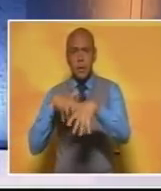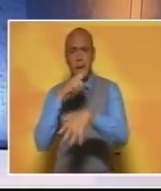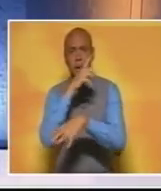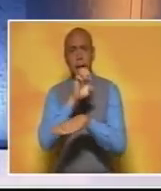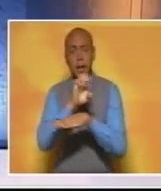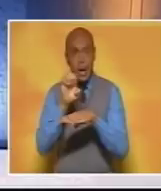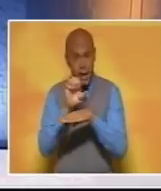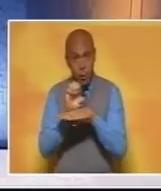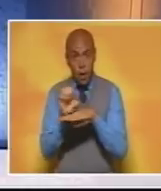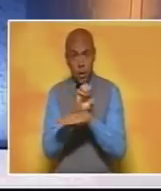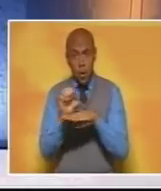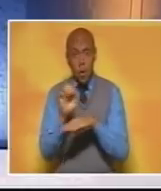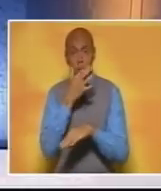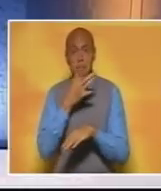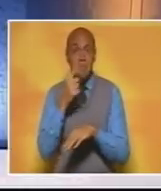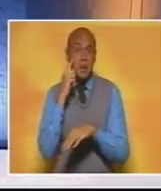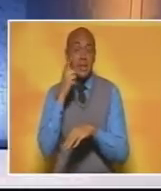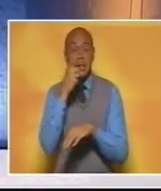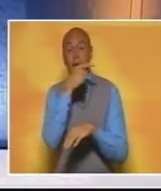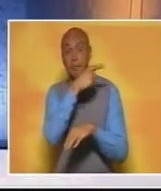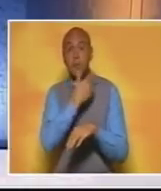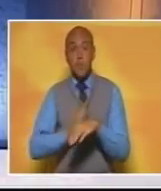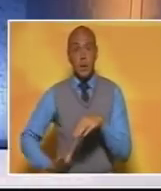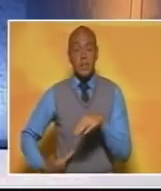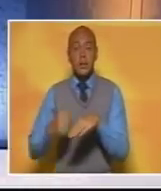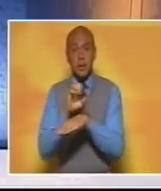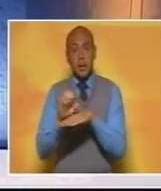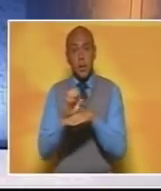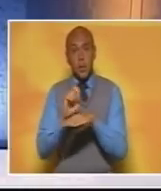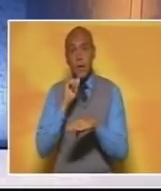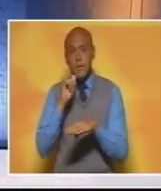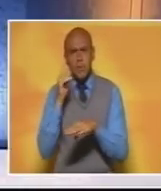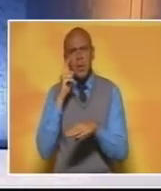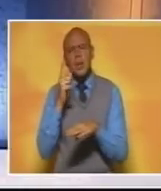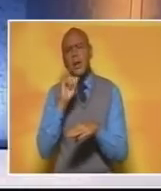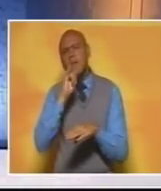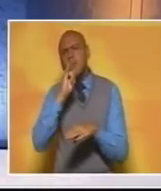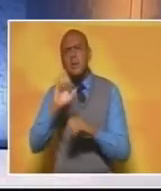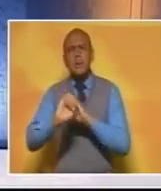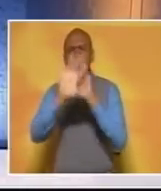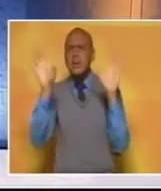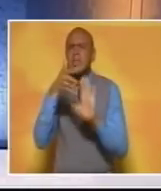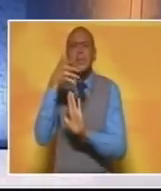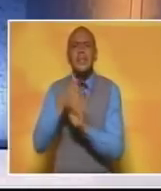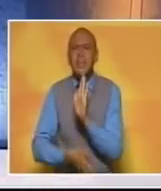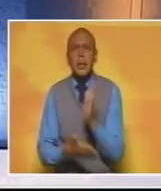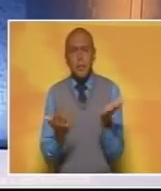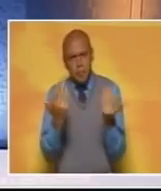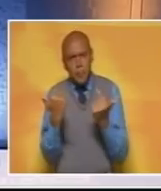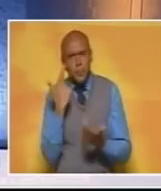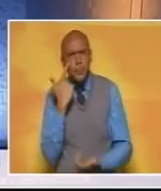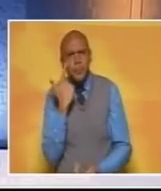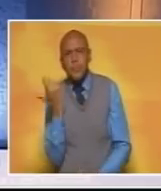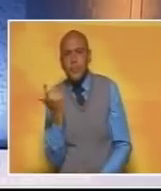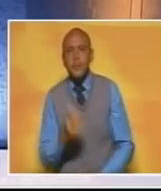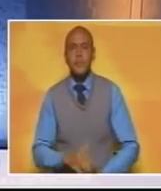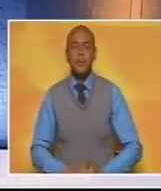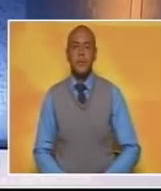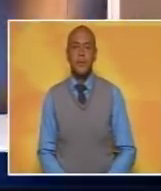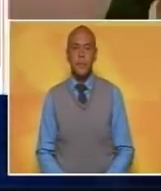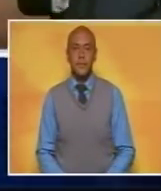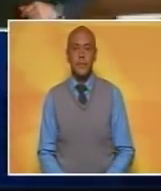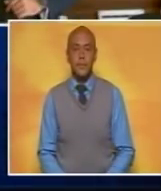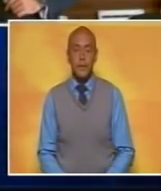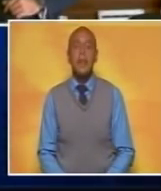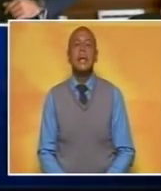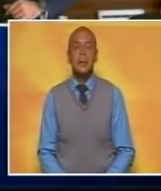Ecuador, las cuales fueron formuladas por el gobierno de ese país. Manuel Covela nos amplía. Buenas tardes, Manuel, te escuchamos. Adelante.